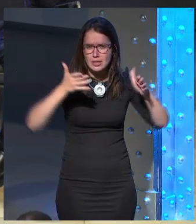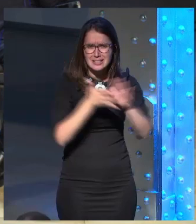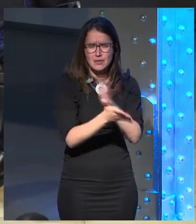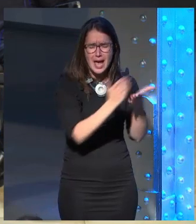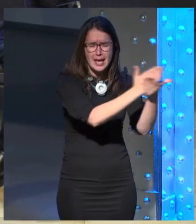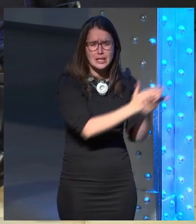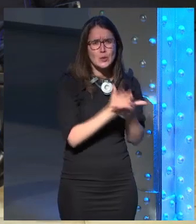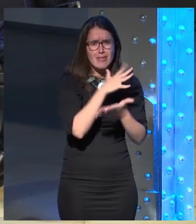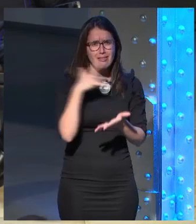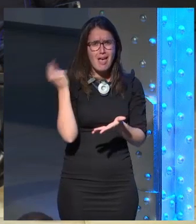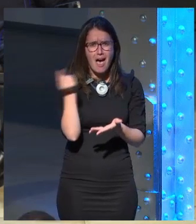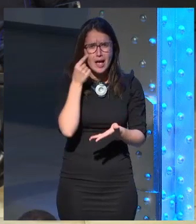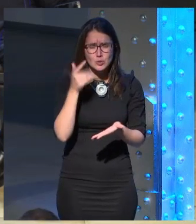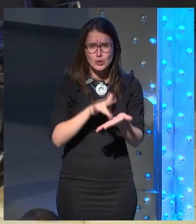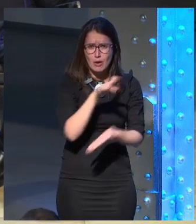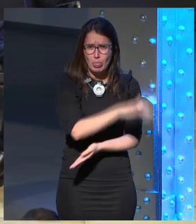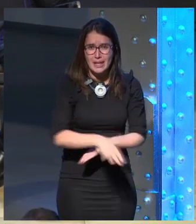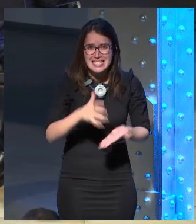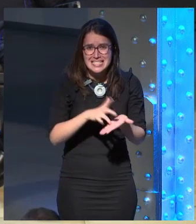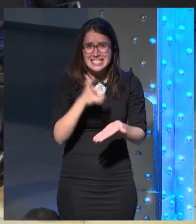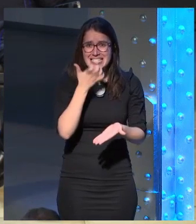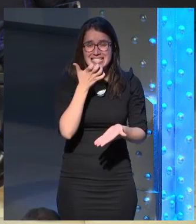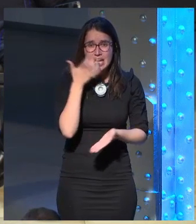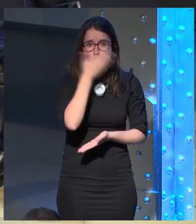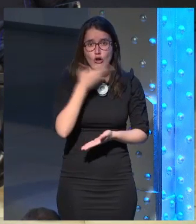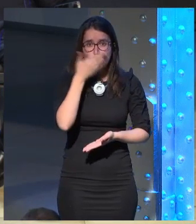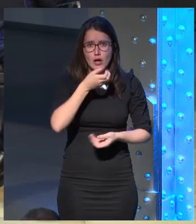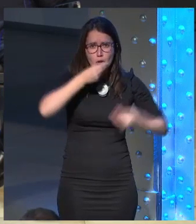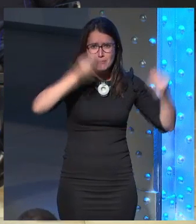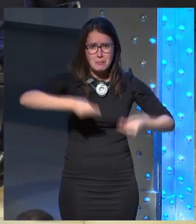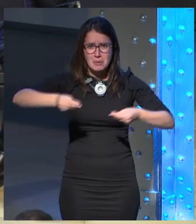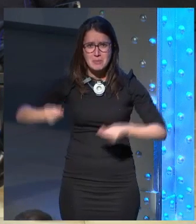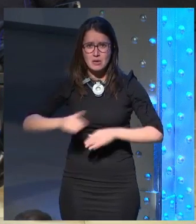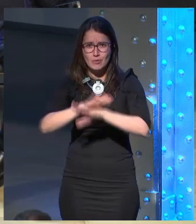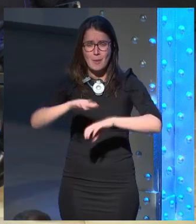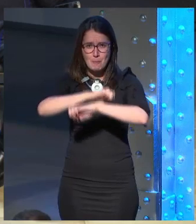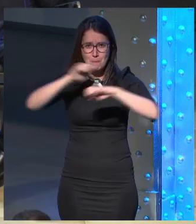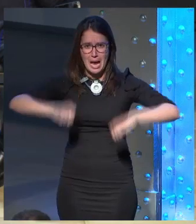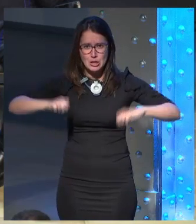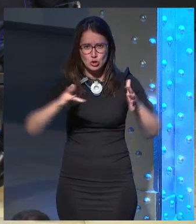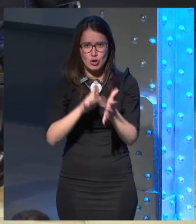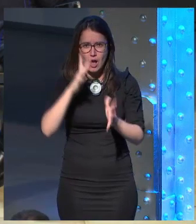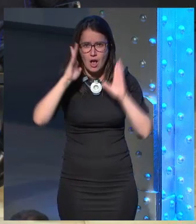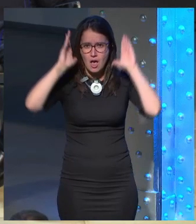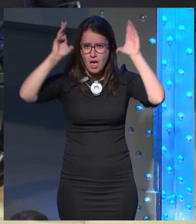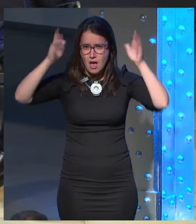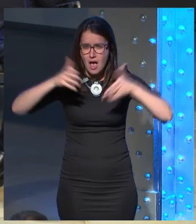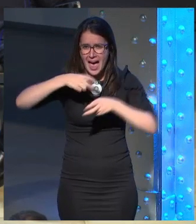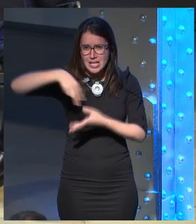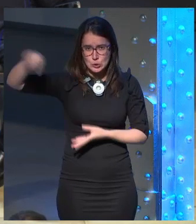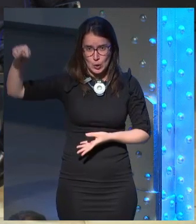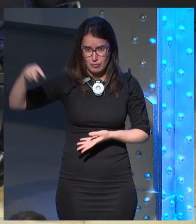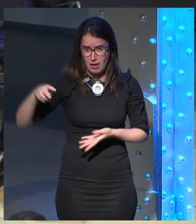los estudiantes cuando eran pequeños. Si eres bueno en el colegio, de mayor serás astronauta. No son todos los casos así.